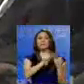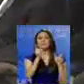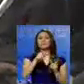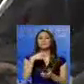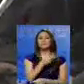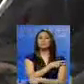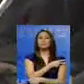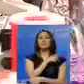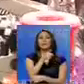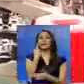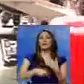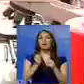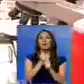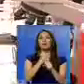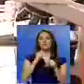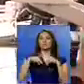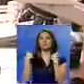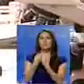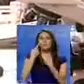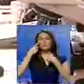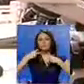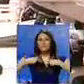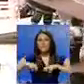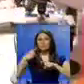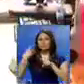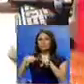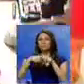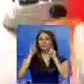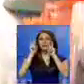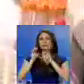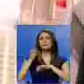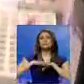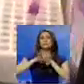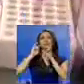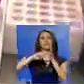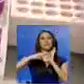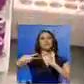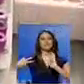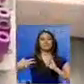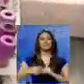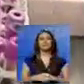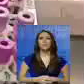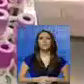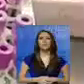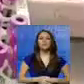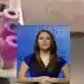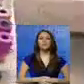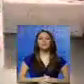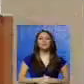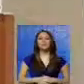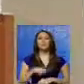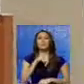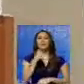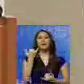de redes de investigación y aportarán al crecimiento científico y tecnológico del país. Impulsar una reforma del sistema de